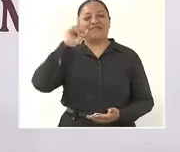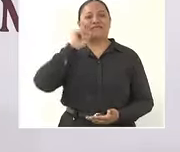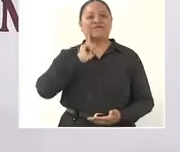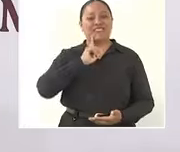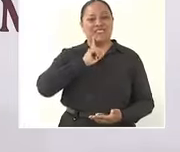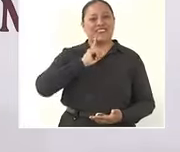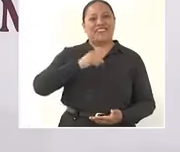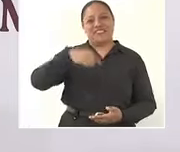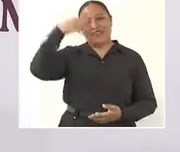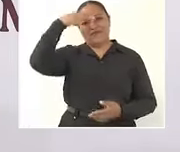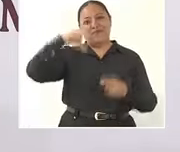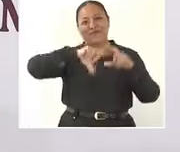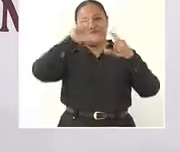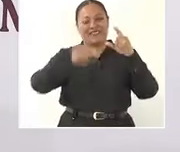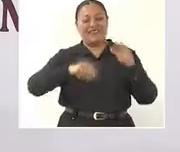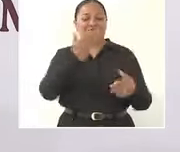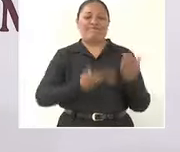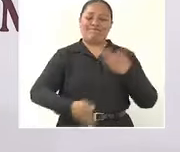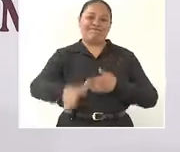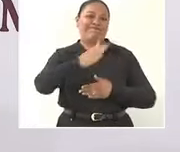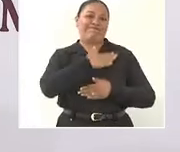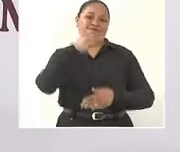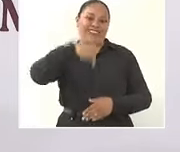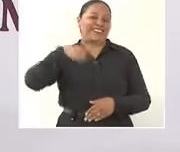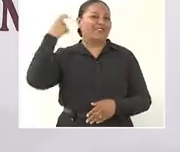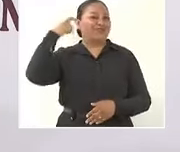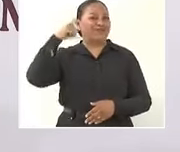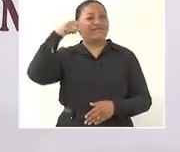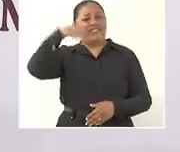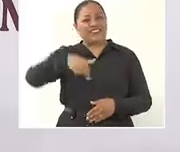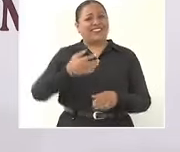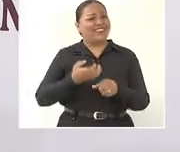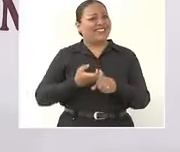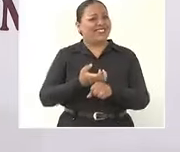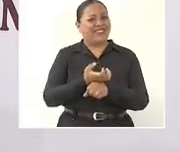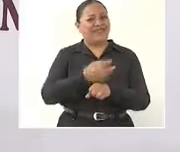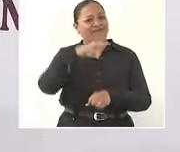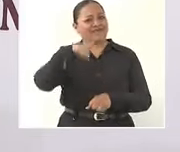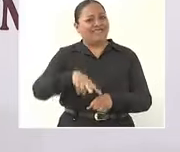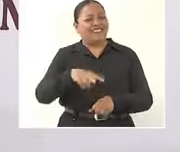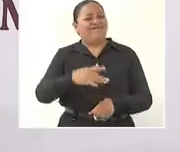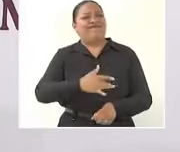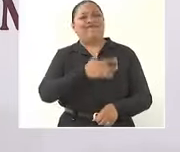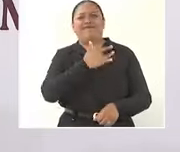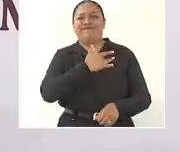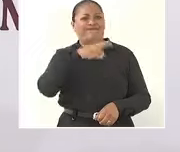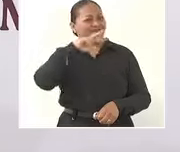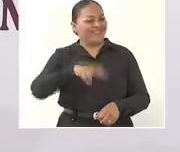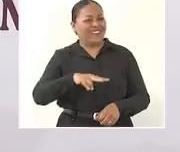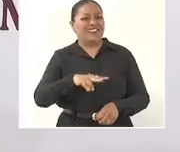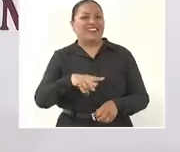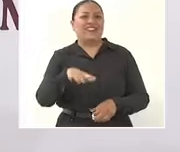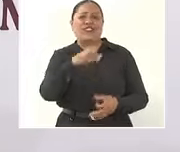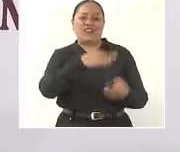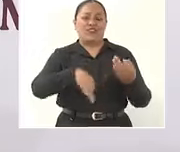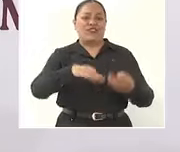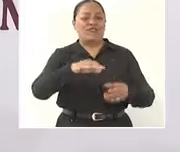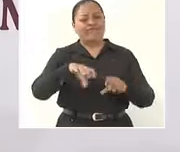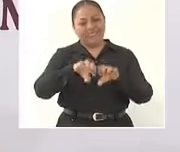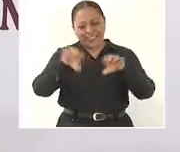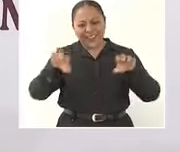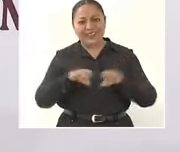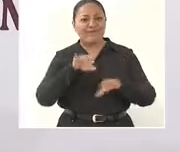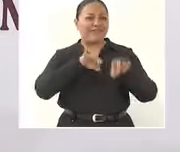Pardo, aquí en Querétaro. Este Estado siempre ha apostado por el trabajo en equipo y en la colaboración.